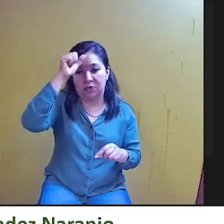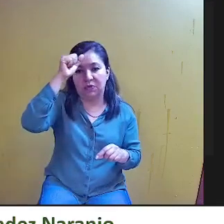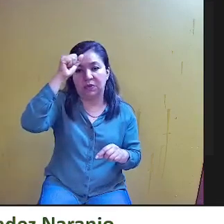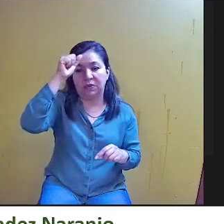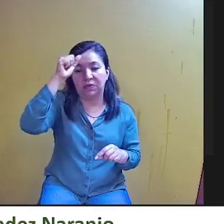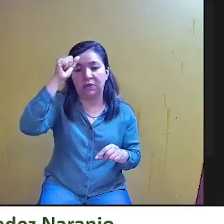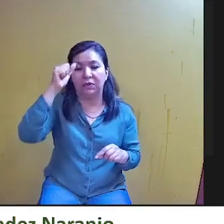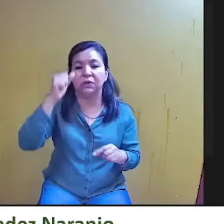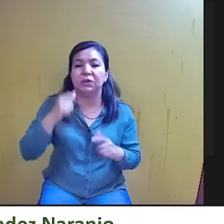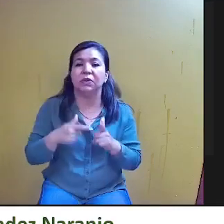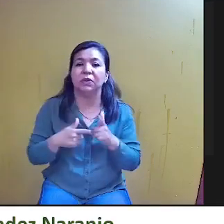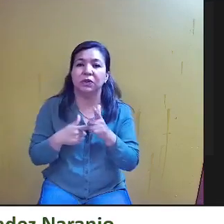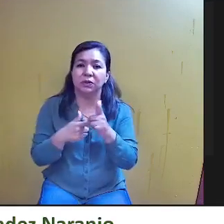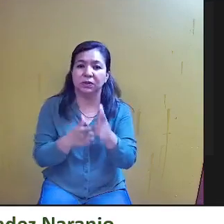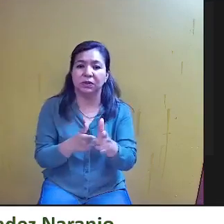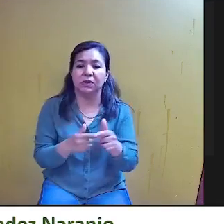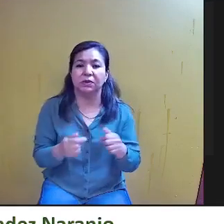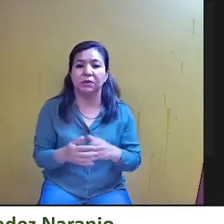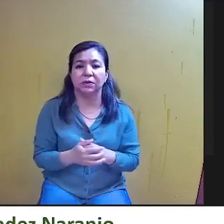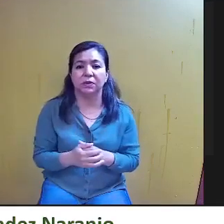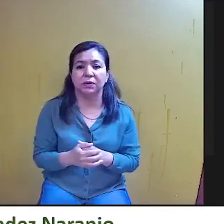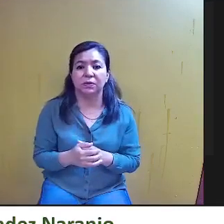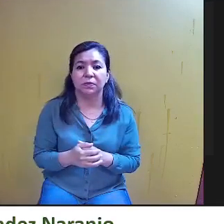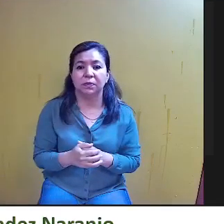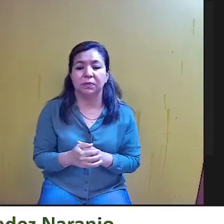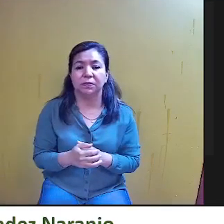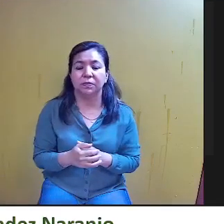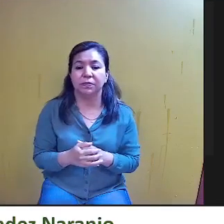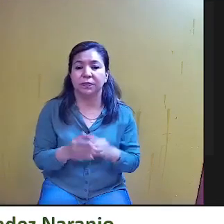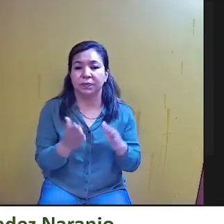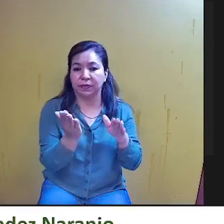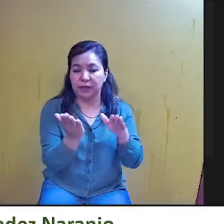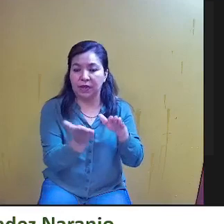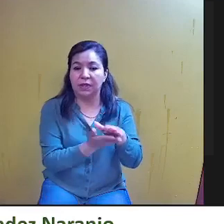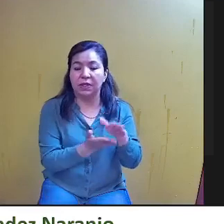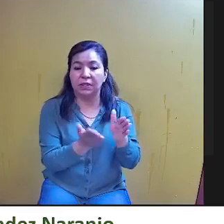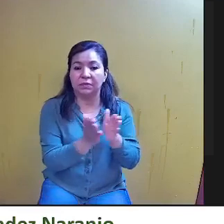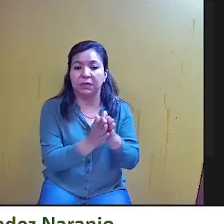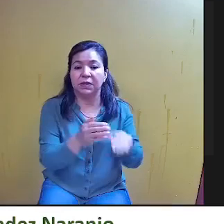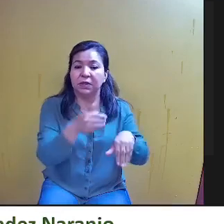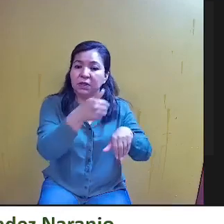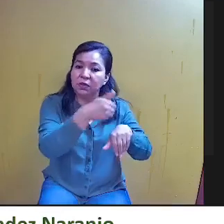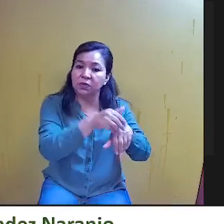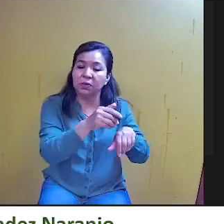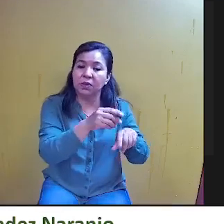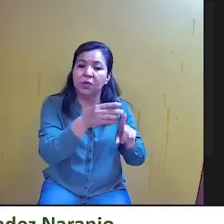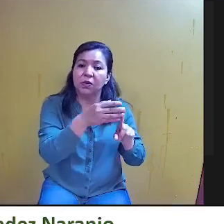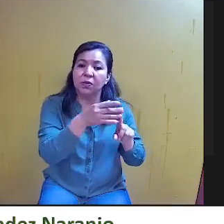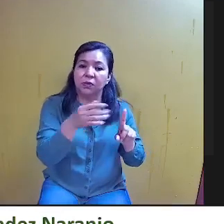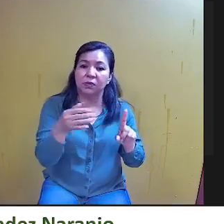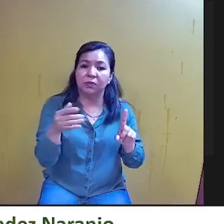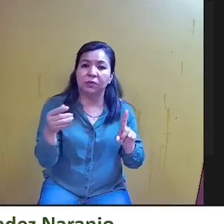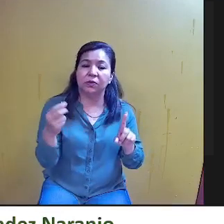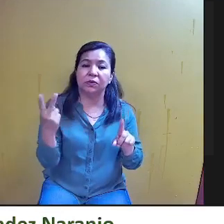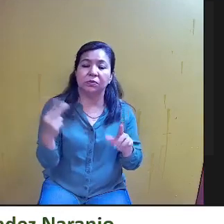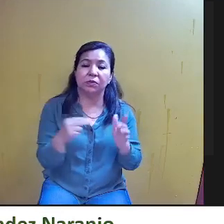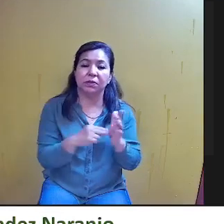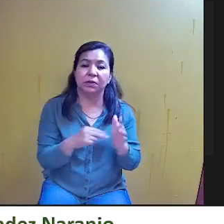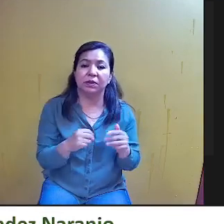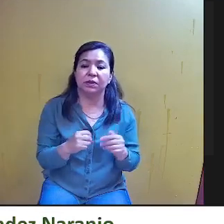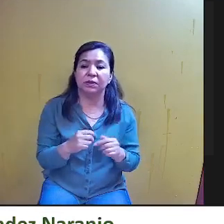efectos siguientes. En el expediente TE/GEC 78/2023, al